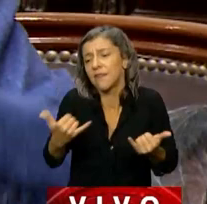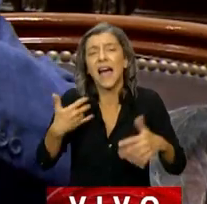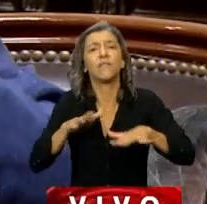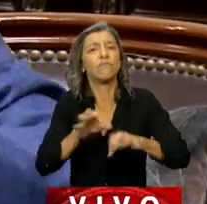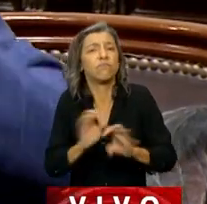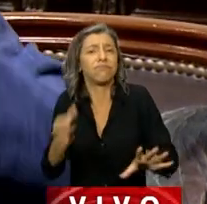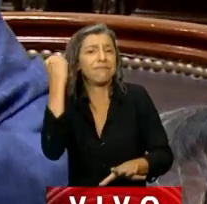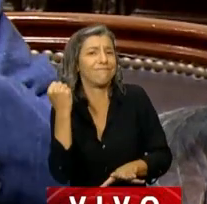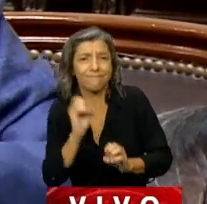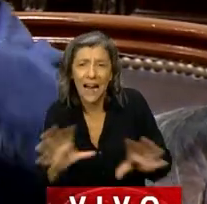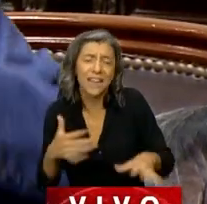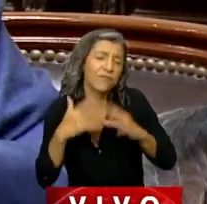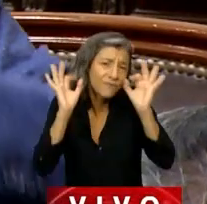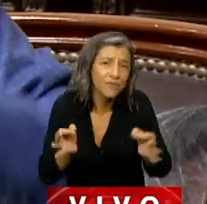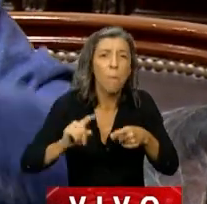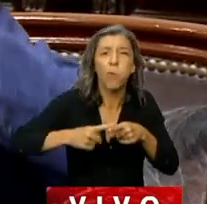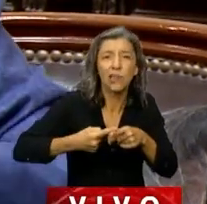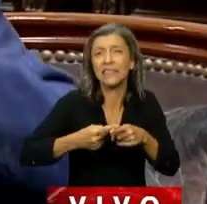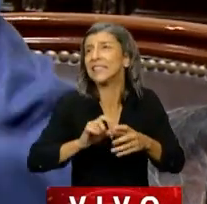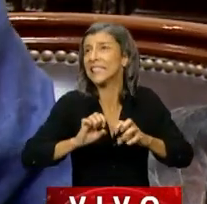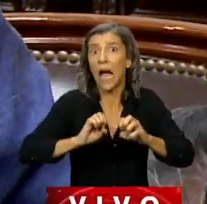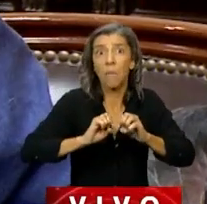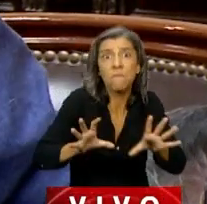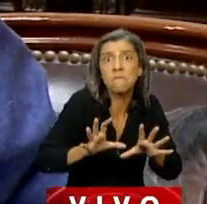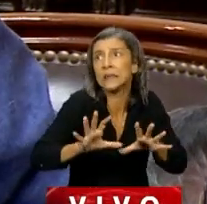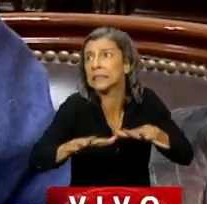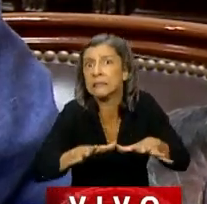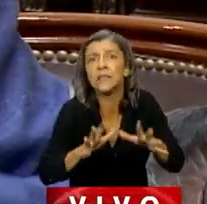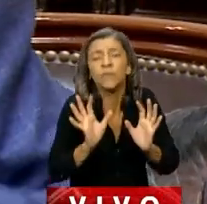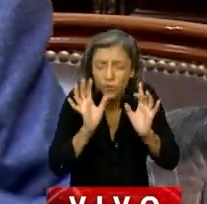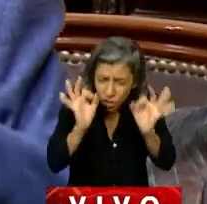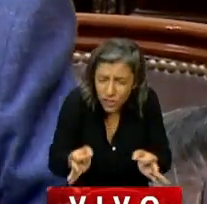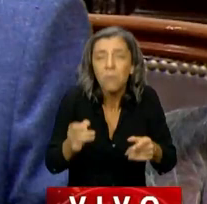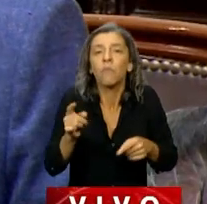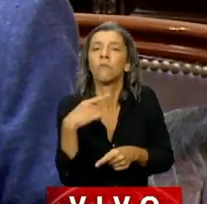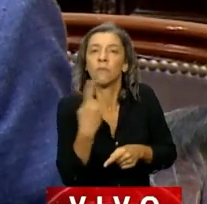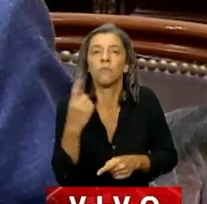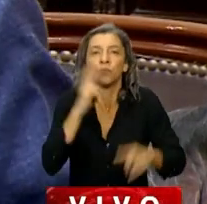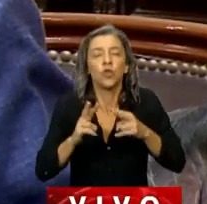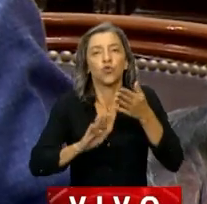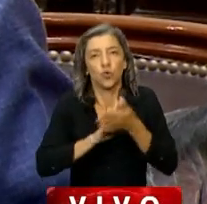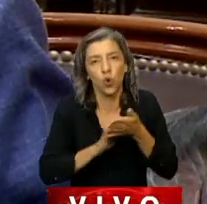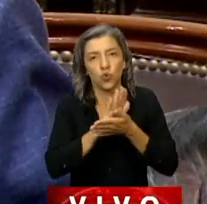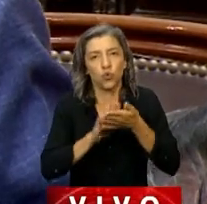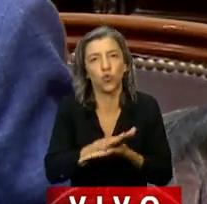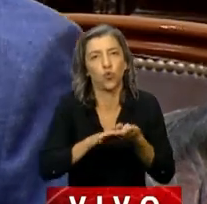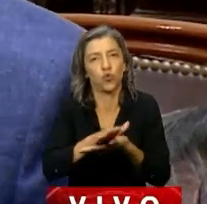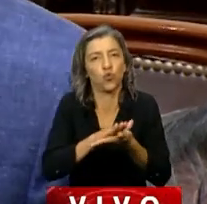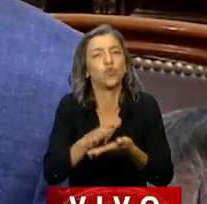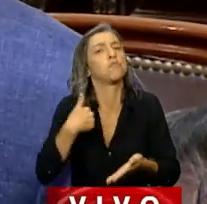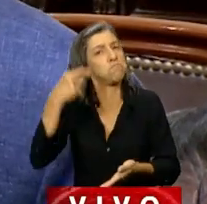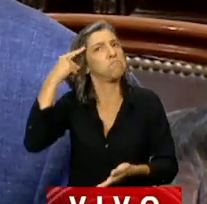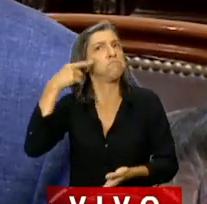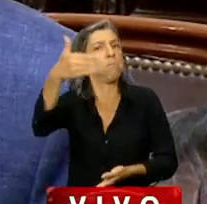una sociedad que aún con una crisis política la está solucionando institucionalmente. Y en eso tenemos las mejores expectativas. Hoy